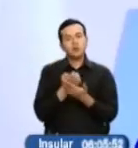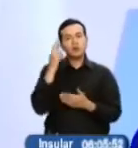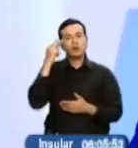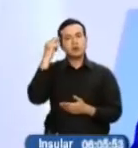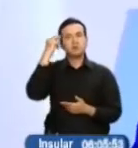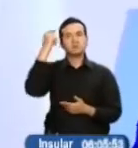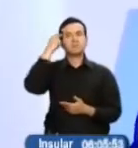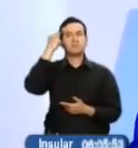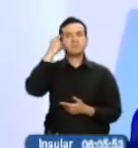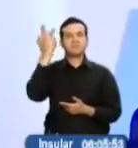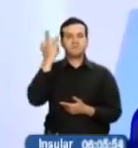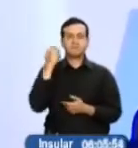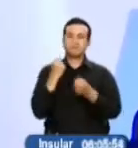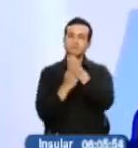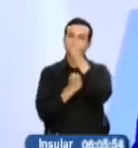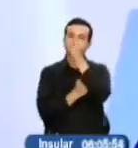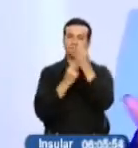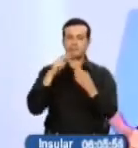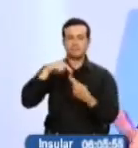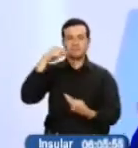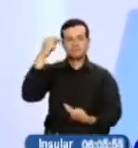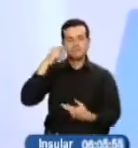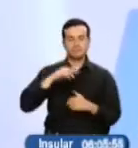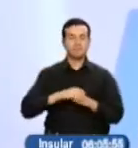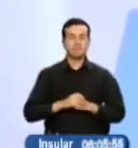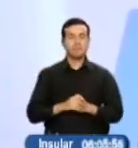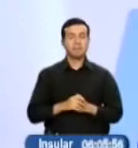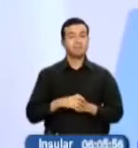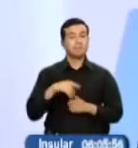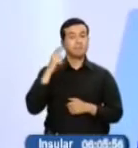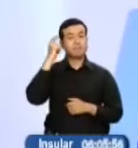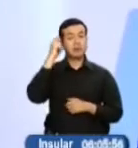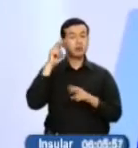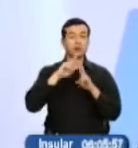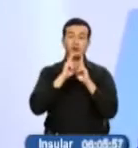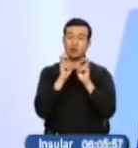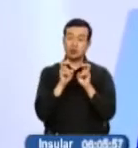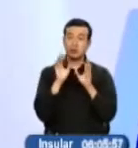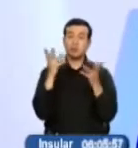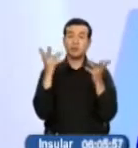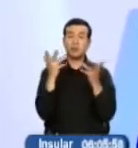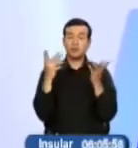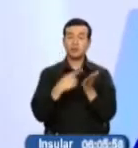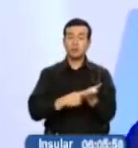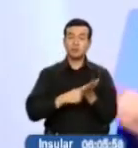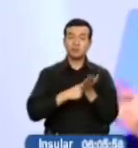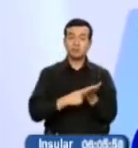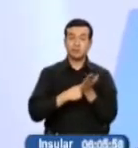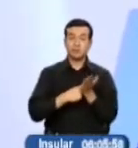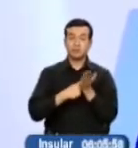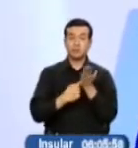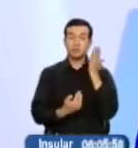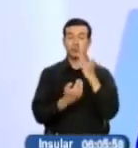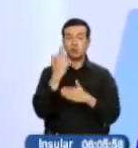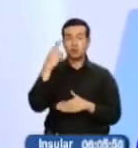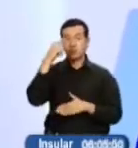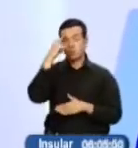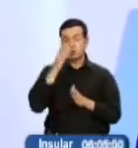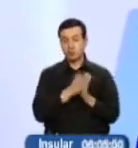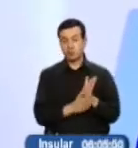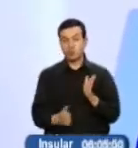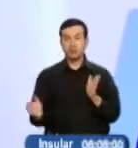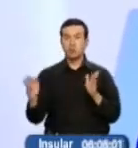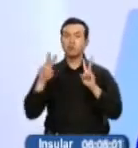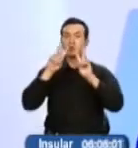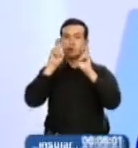financiera, que se sostenga en la región. Y creo que es de los temas que sin duda los abordaremos en el nuevo gobierno. Es uno de los